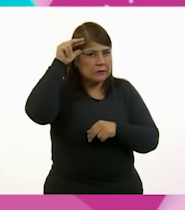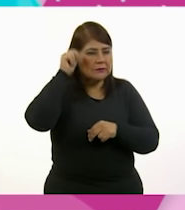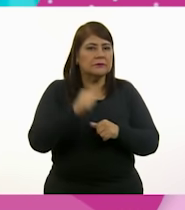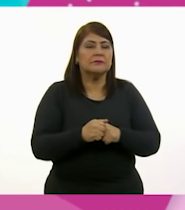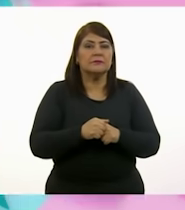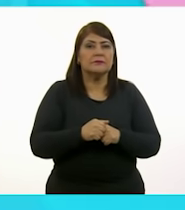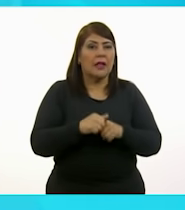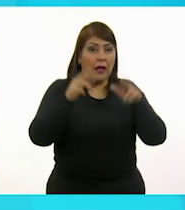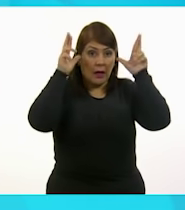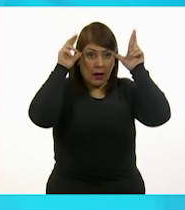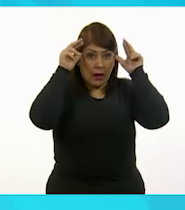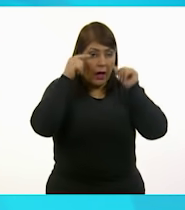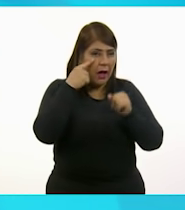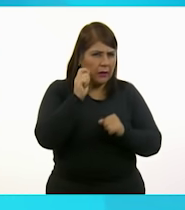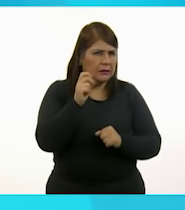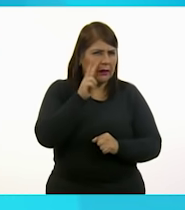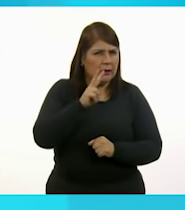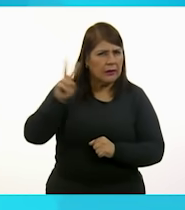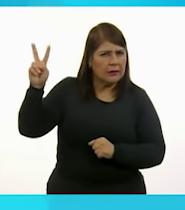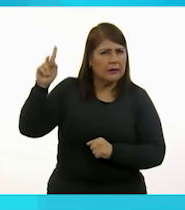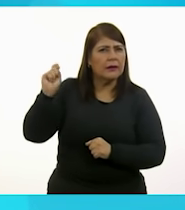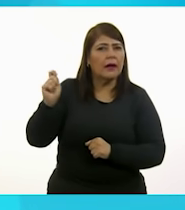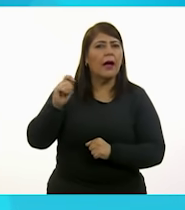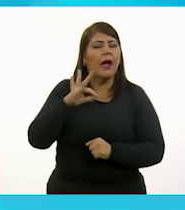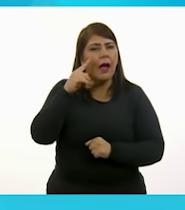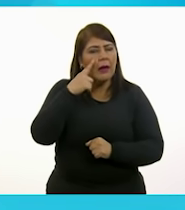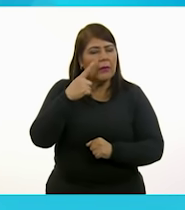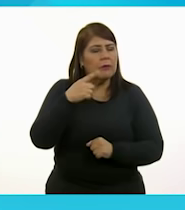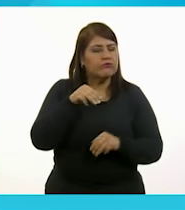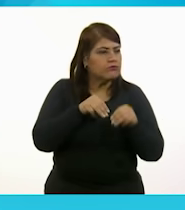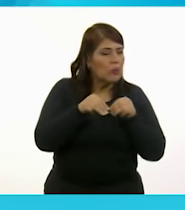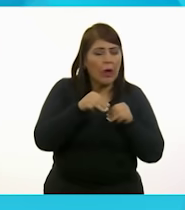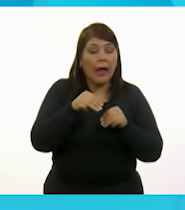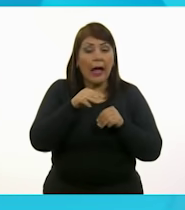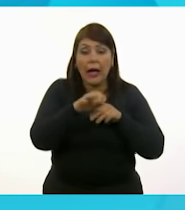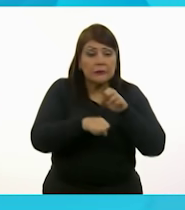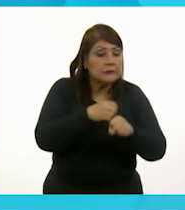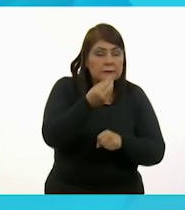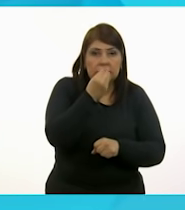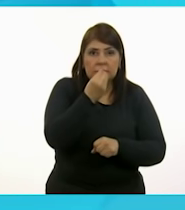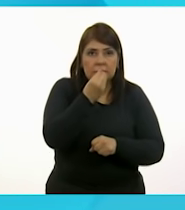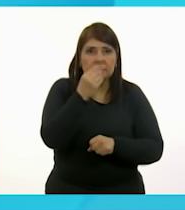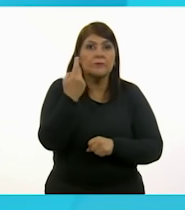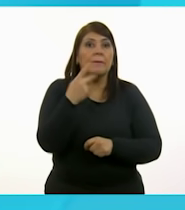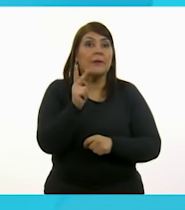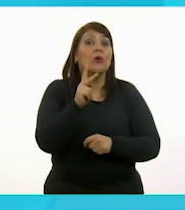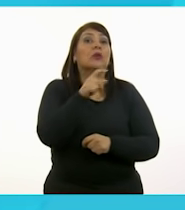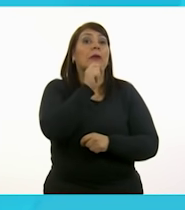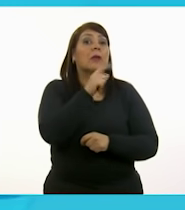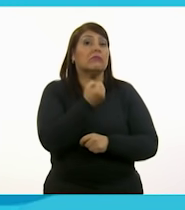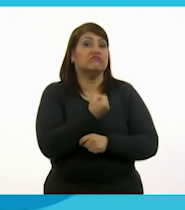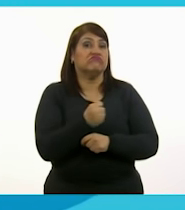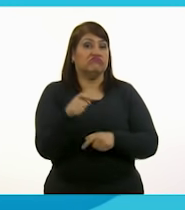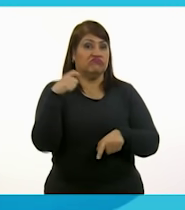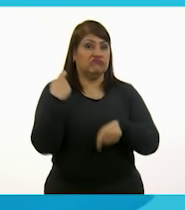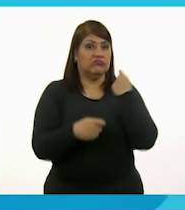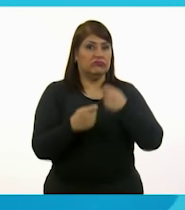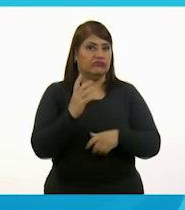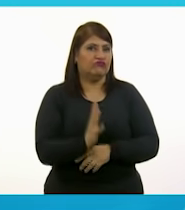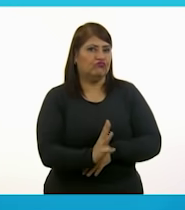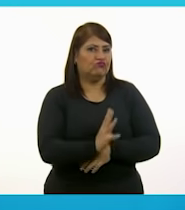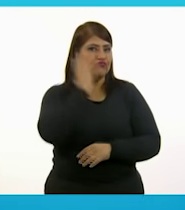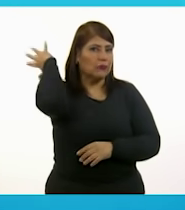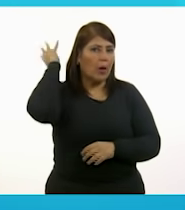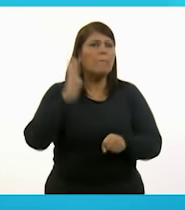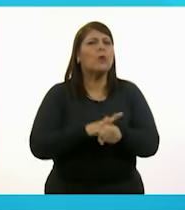también se mueve para conseguir alimento Sin embargo, él también es muy ágil ¿Por qué crees que tiene